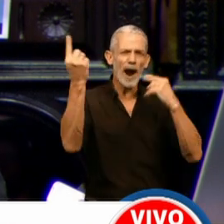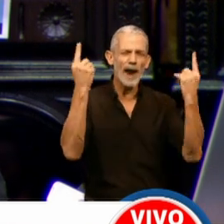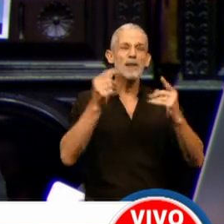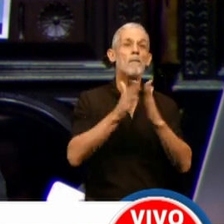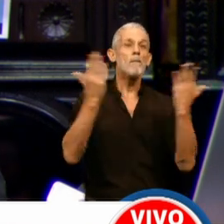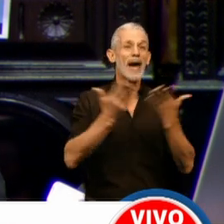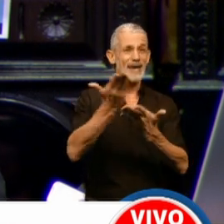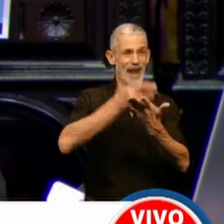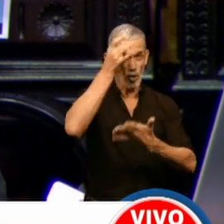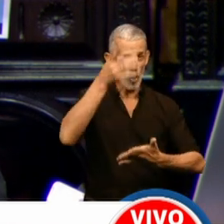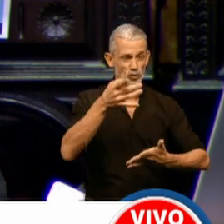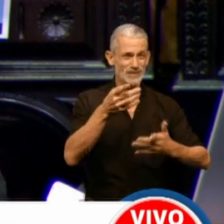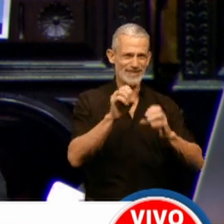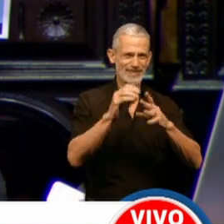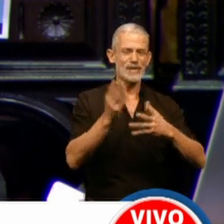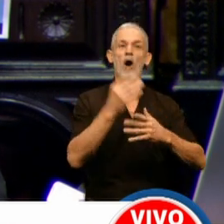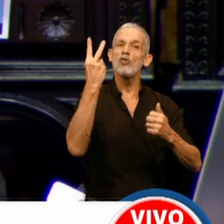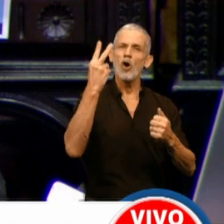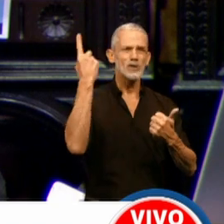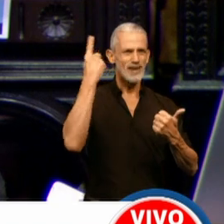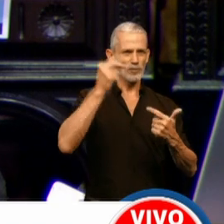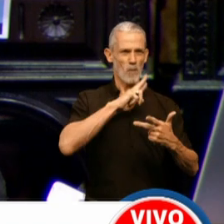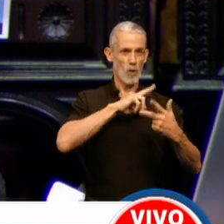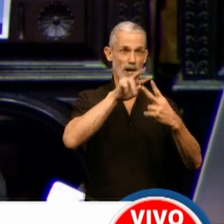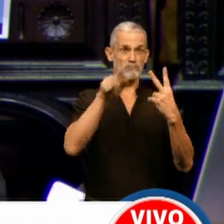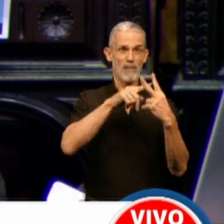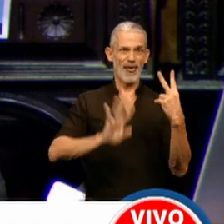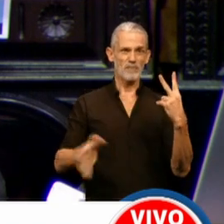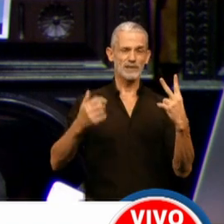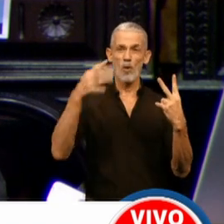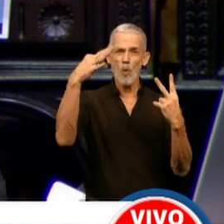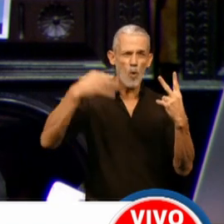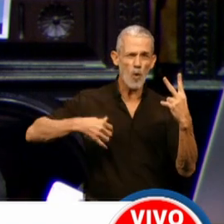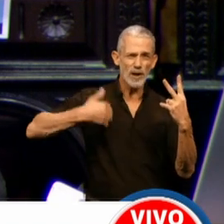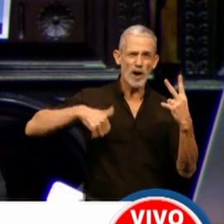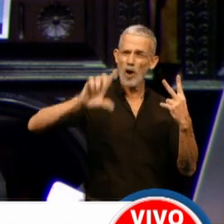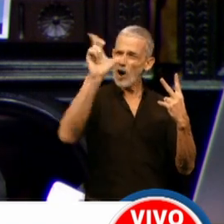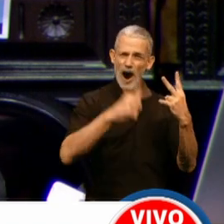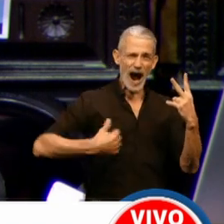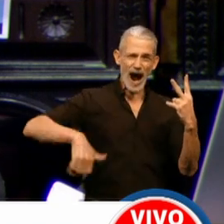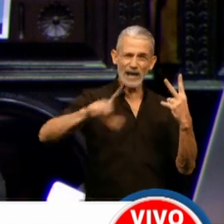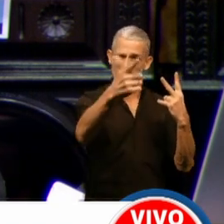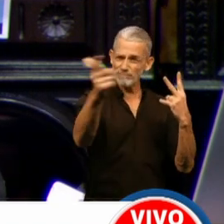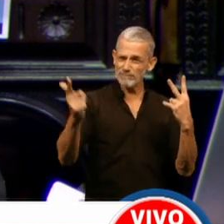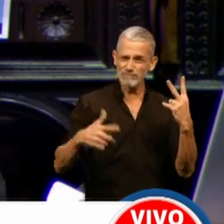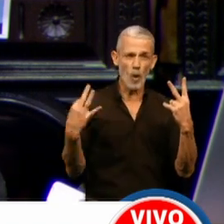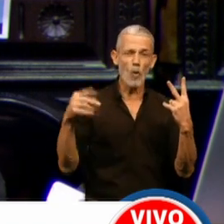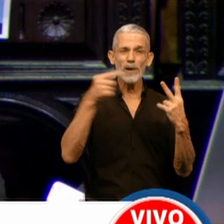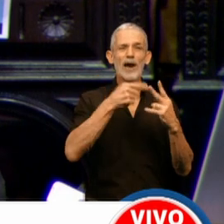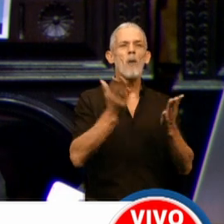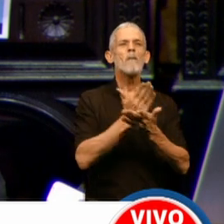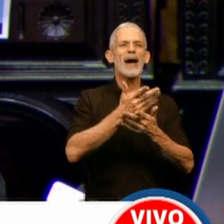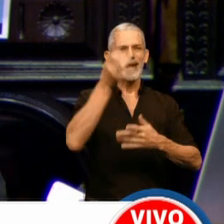página/12 y tiene dos directoras mujeres y es el único diario de la república argentina que es dirigido por mujeres necesitamos llegar a esos